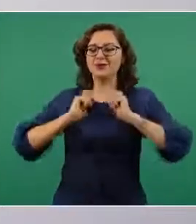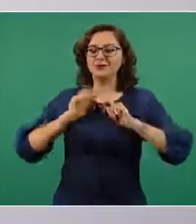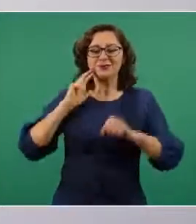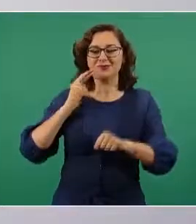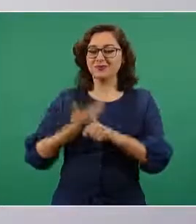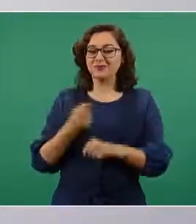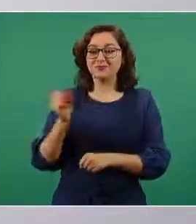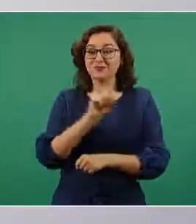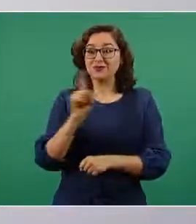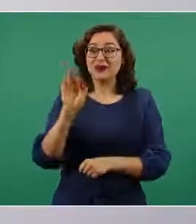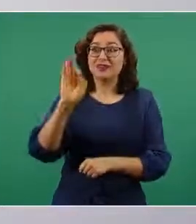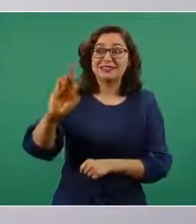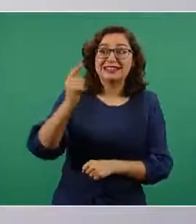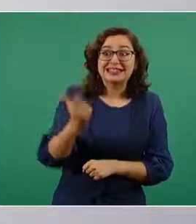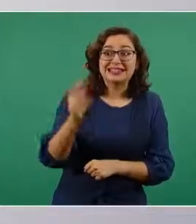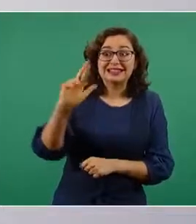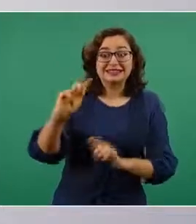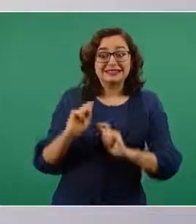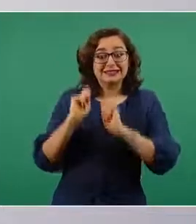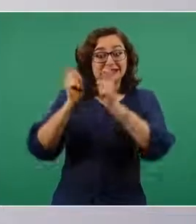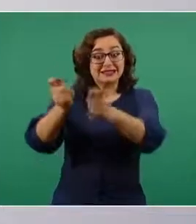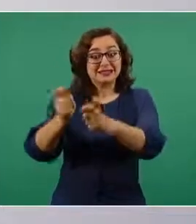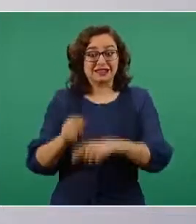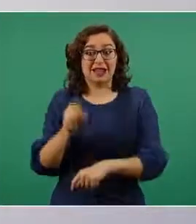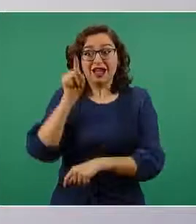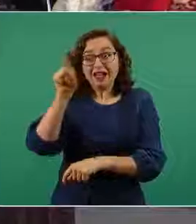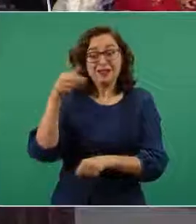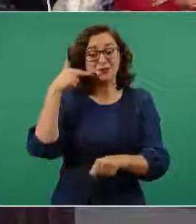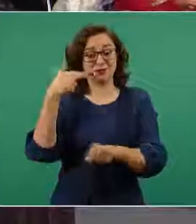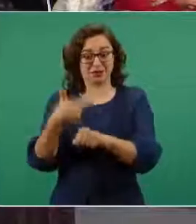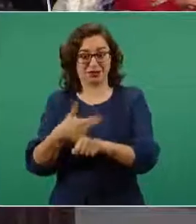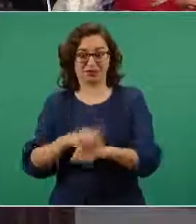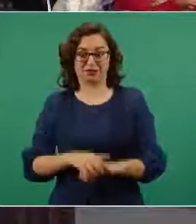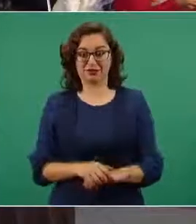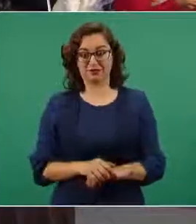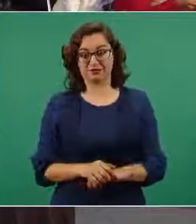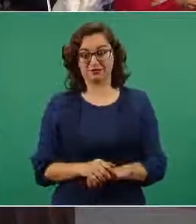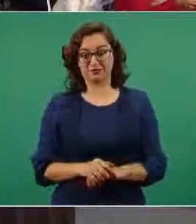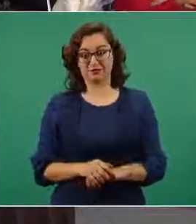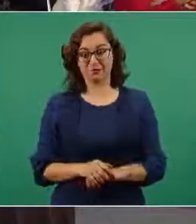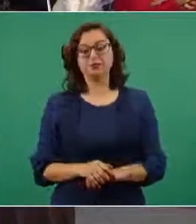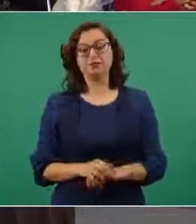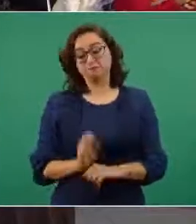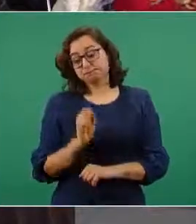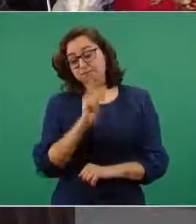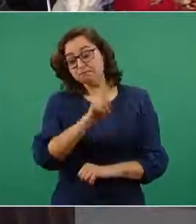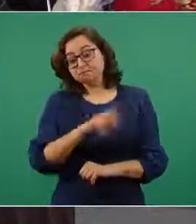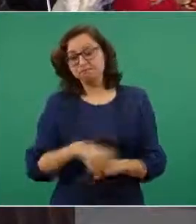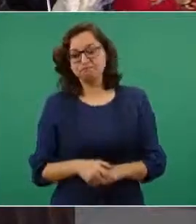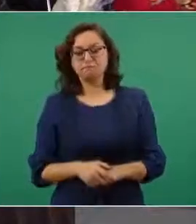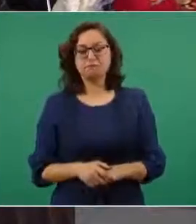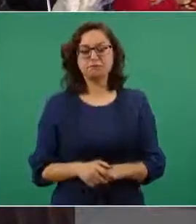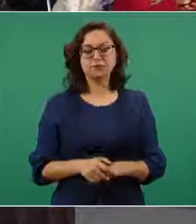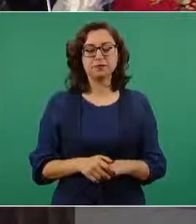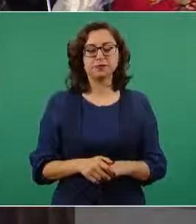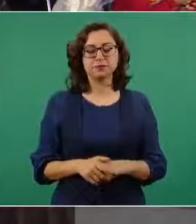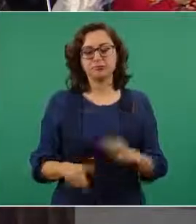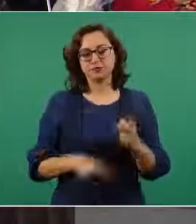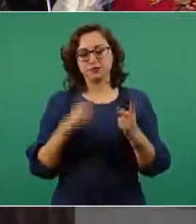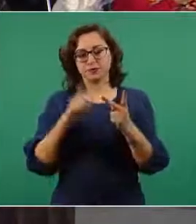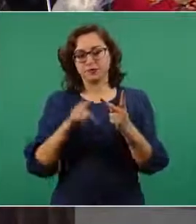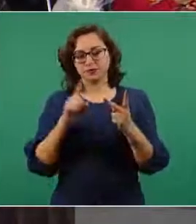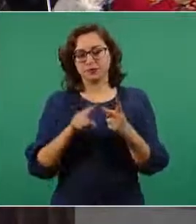Ok. Bueno, el segundo tema, presidente, tiene que ver con un planteamiento estructural en